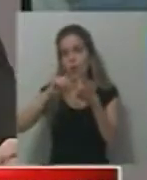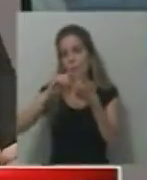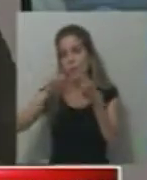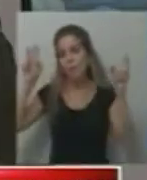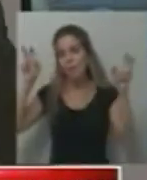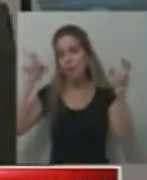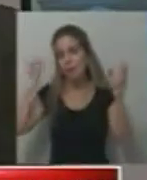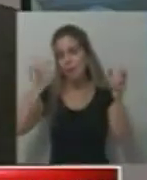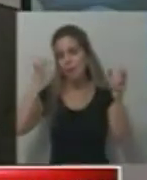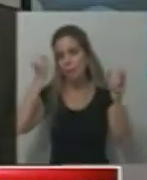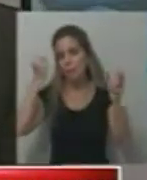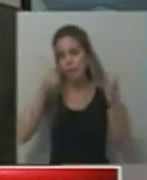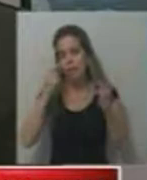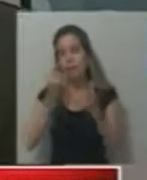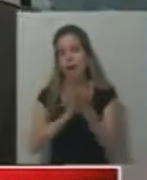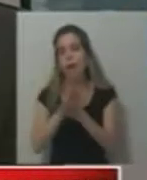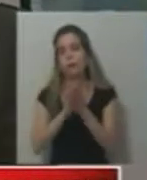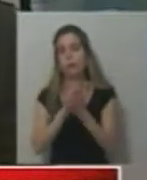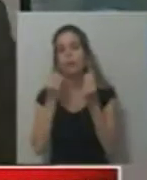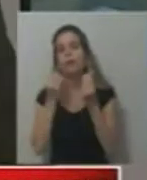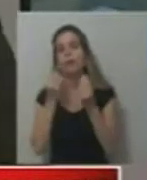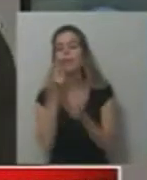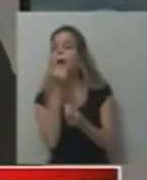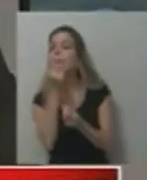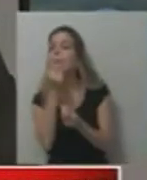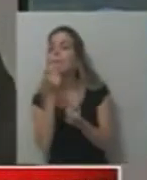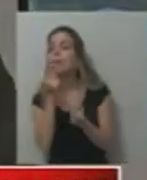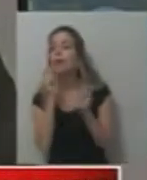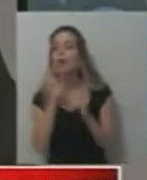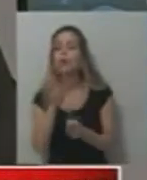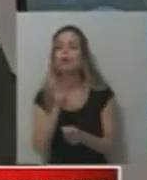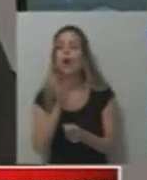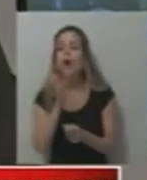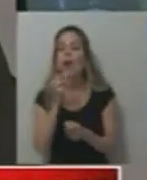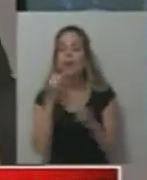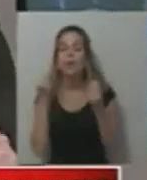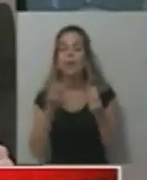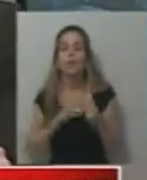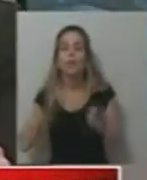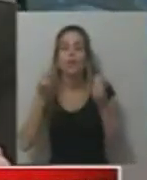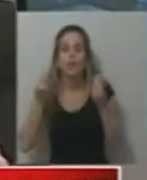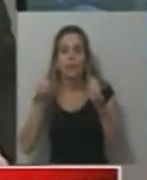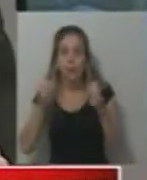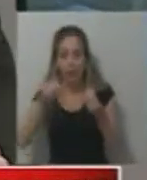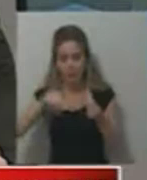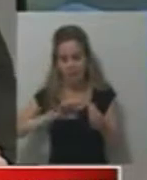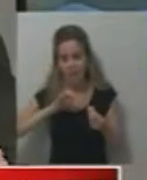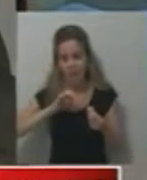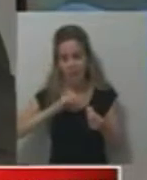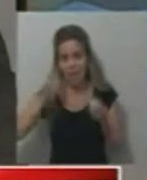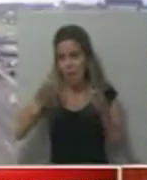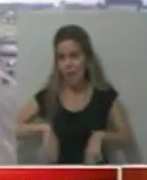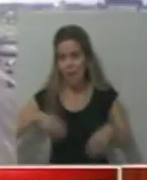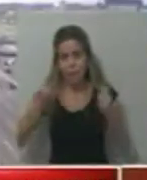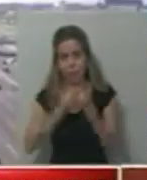Prioridad número uno, fuga de reservas, controlarla. Este año, lo dijimos recién, se perdieron 10.000 millones de dólares. Entre 2011 y